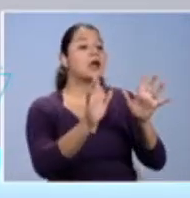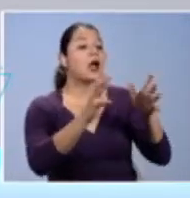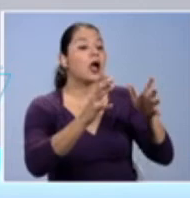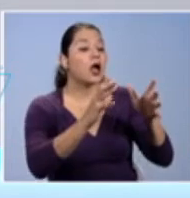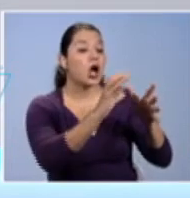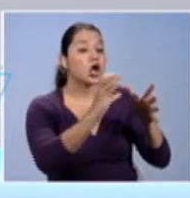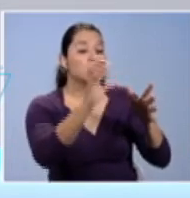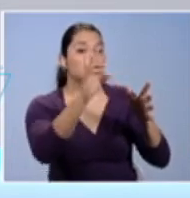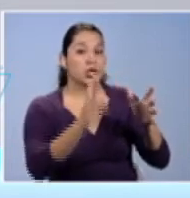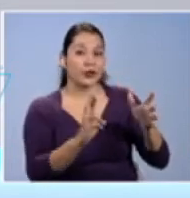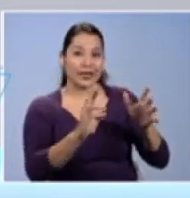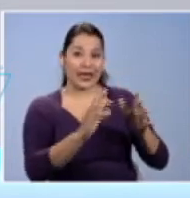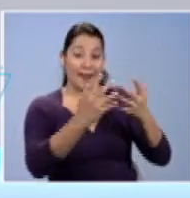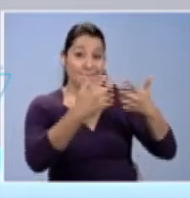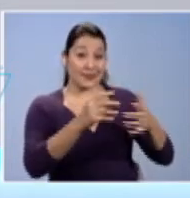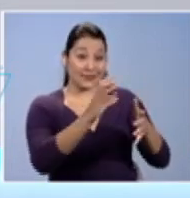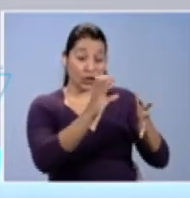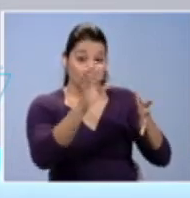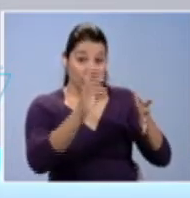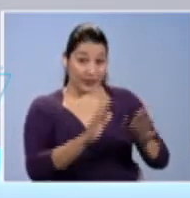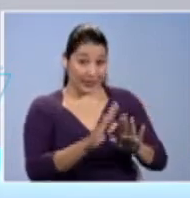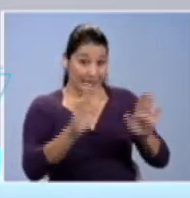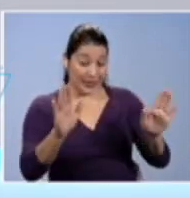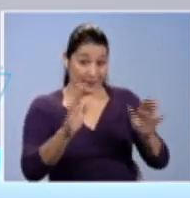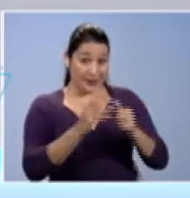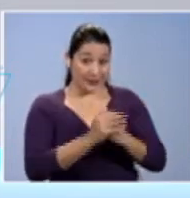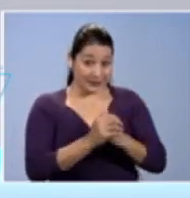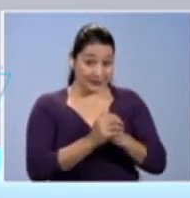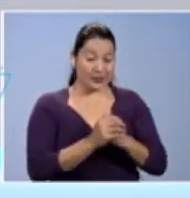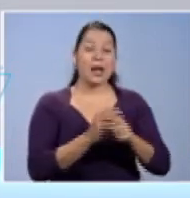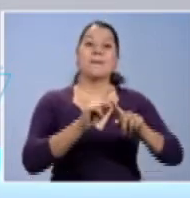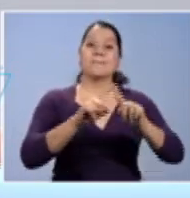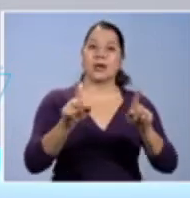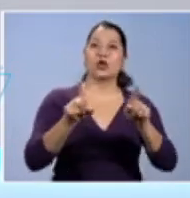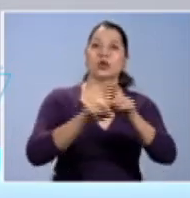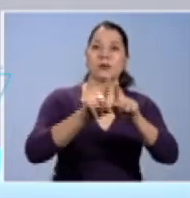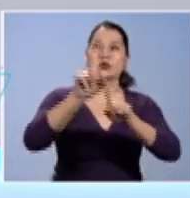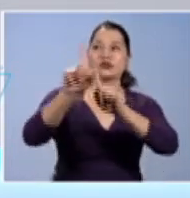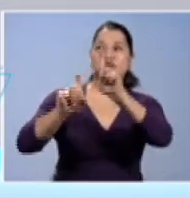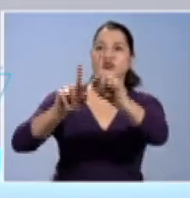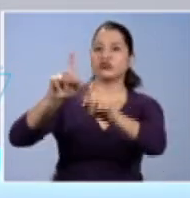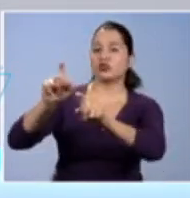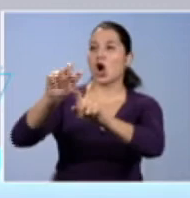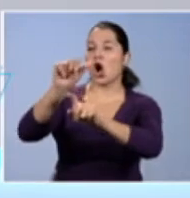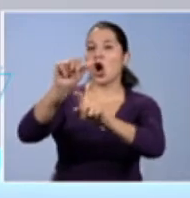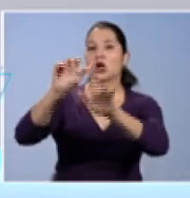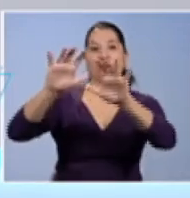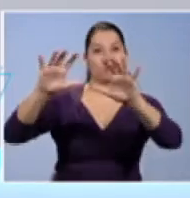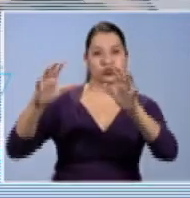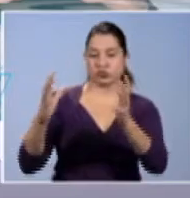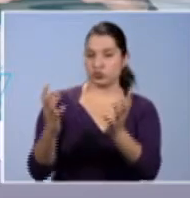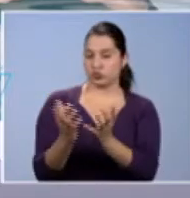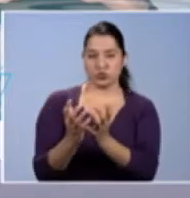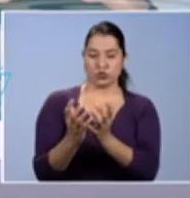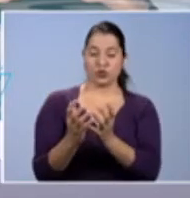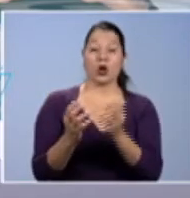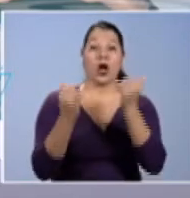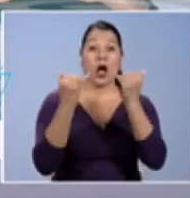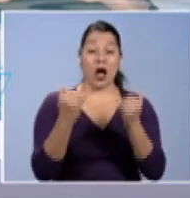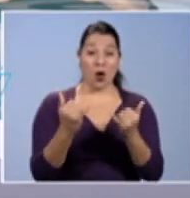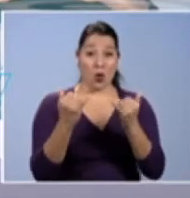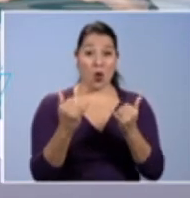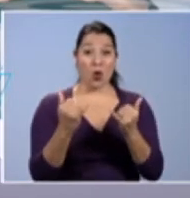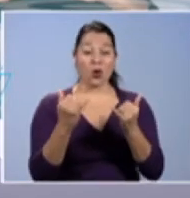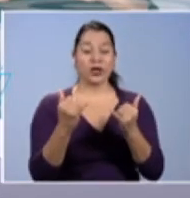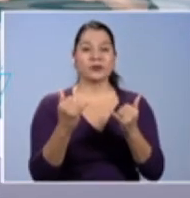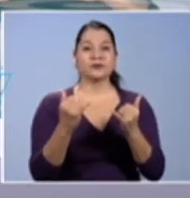el país para el caso de Costa Rica. Pero como le mencionaba antes, lo hacemos a nivel mundial. Un dato que le puedo dar es que dentro de esta tendencia positiva